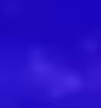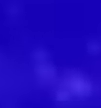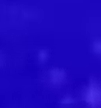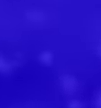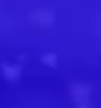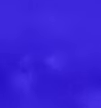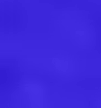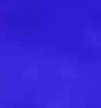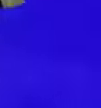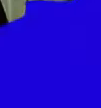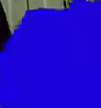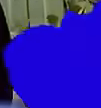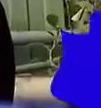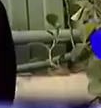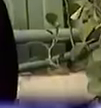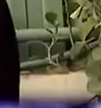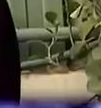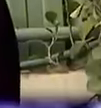mío.